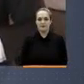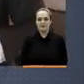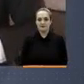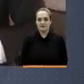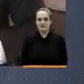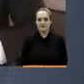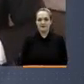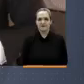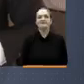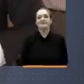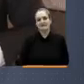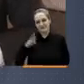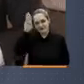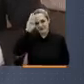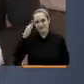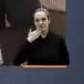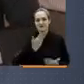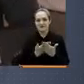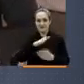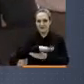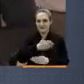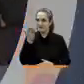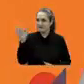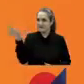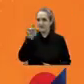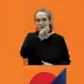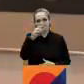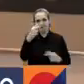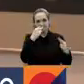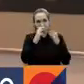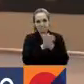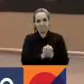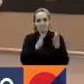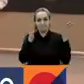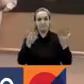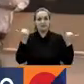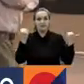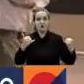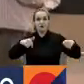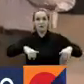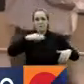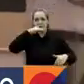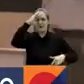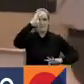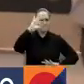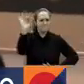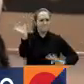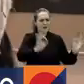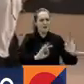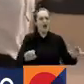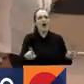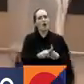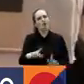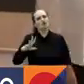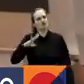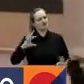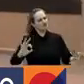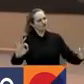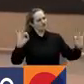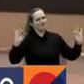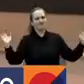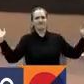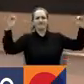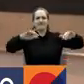Carolina, ¿qué tal? Buenas tardes para usted y para todos los televidentes. Pues hoy la ciudad se prepara para vestirse de gala en el Parque